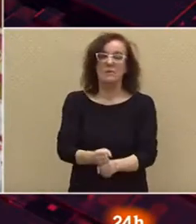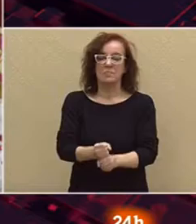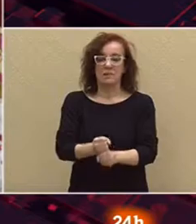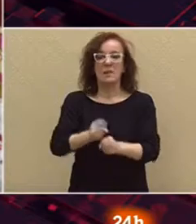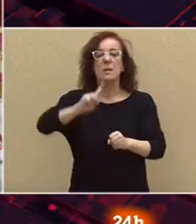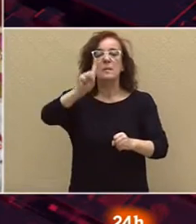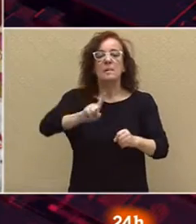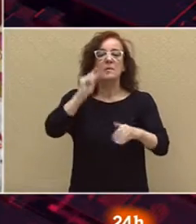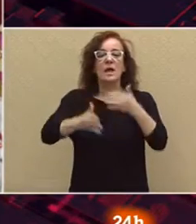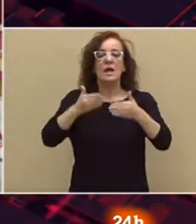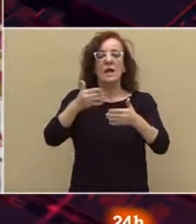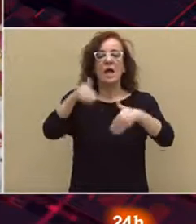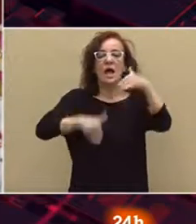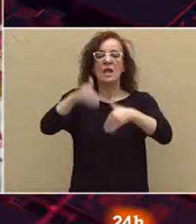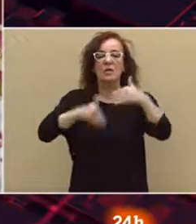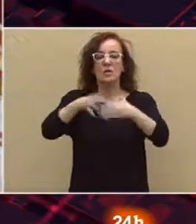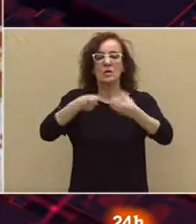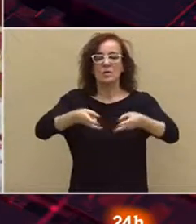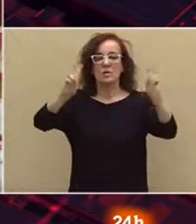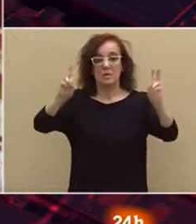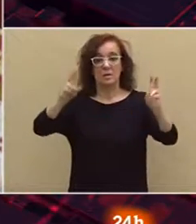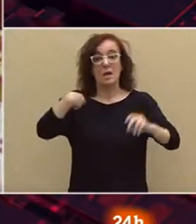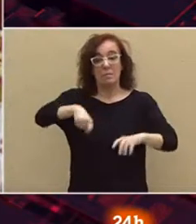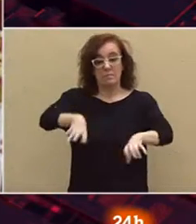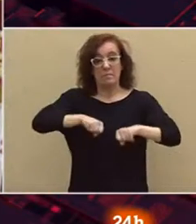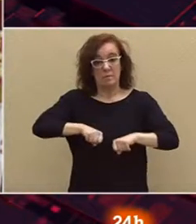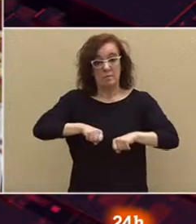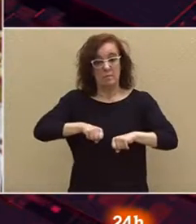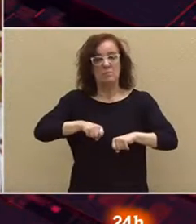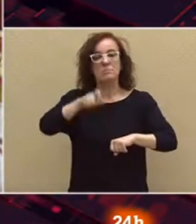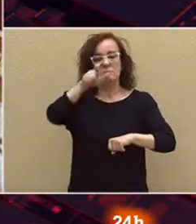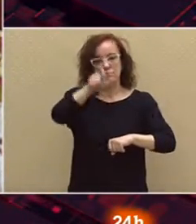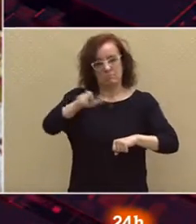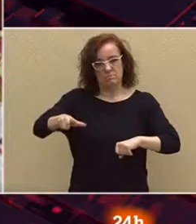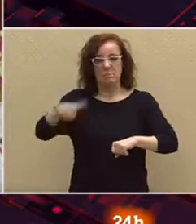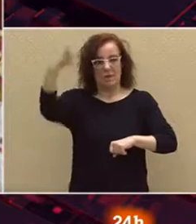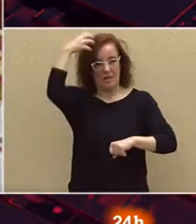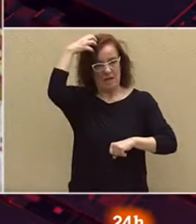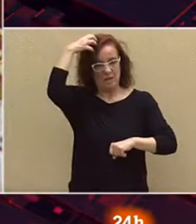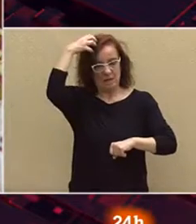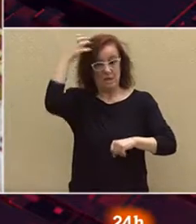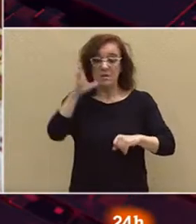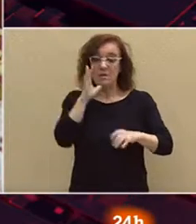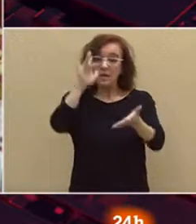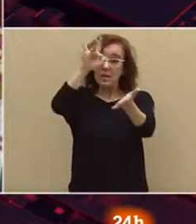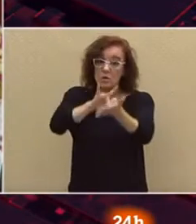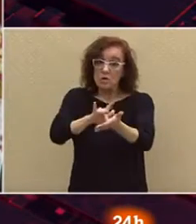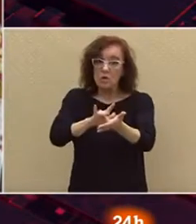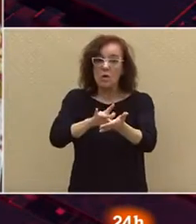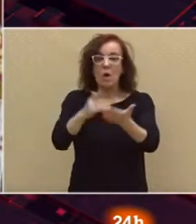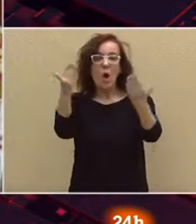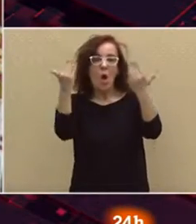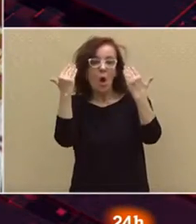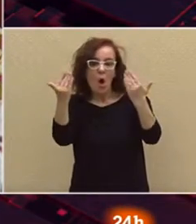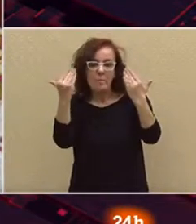elecciones democráticas bajo la presidencia de Sus Majestades los Reyes. En esa fecha rendimos homenaje a